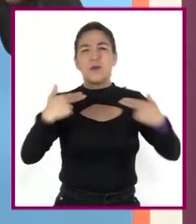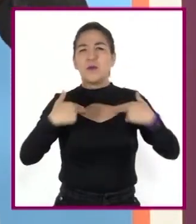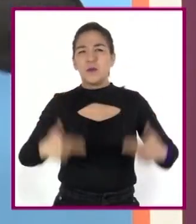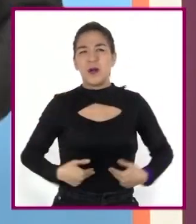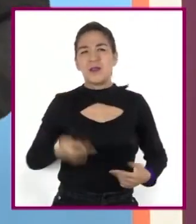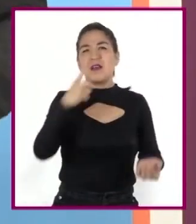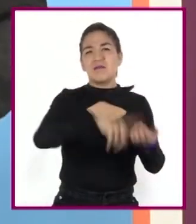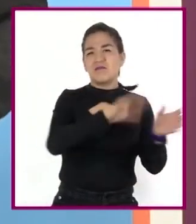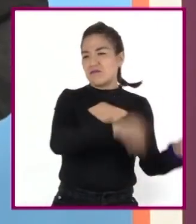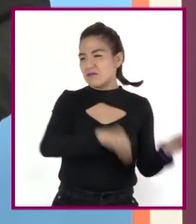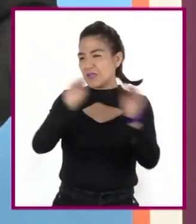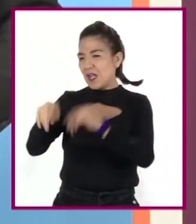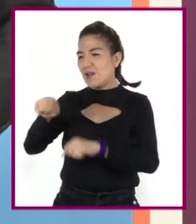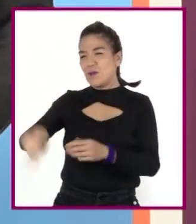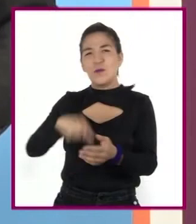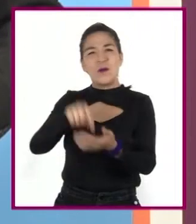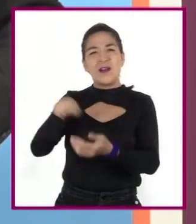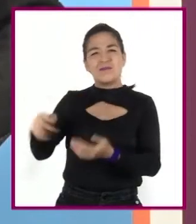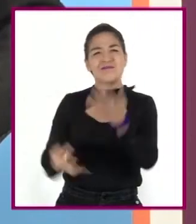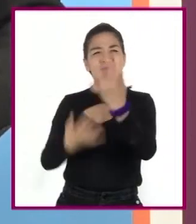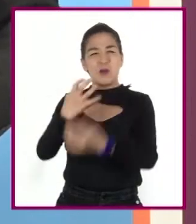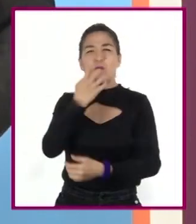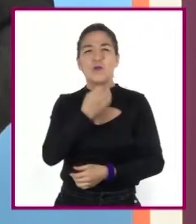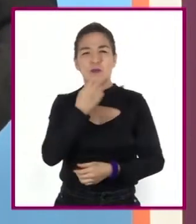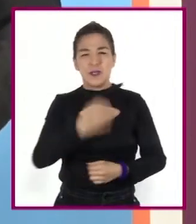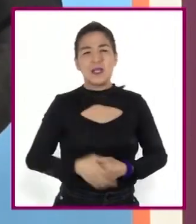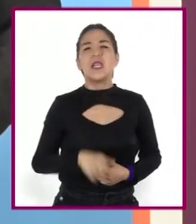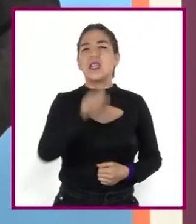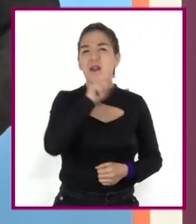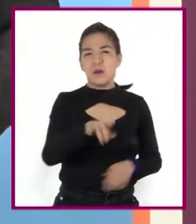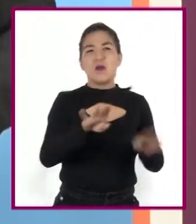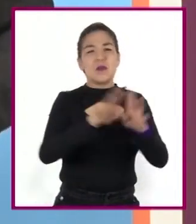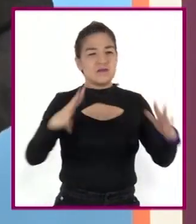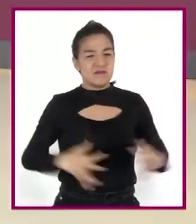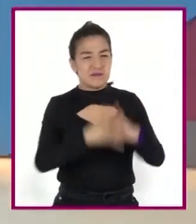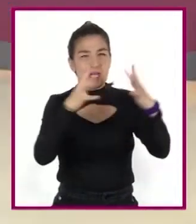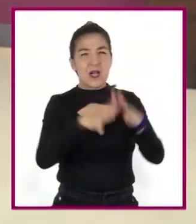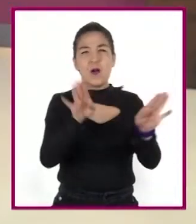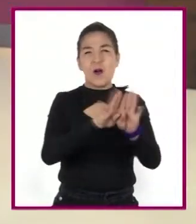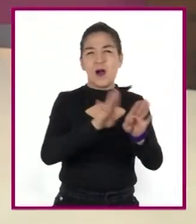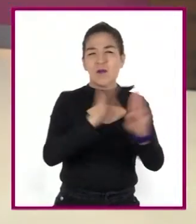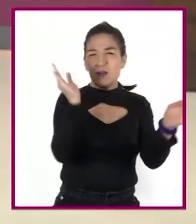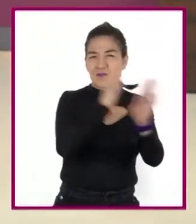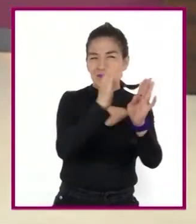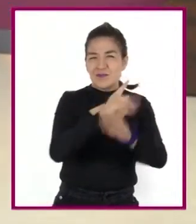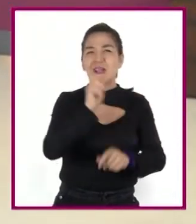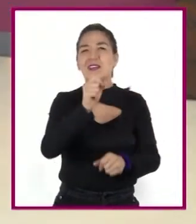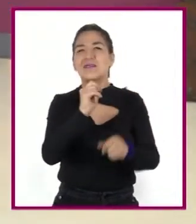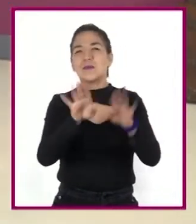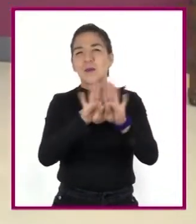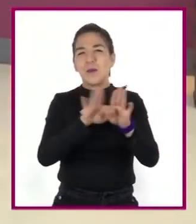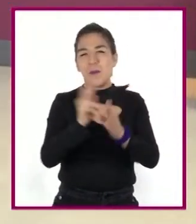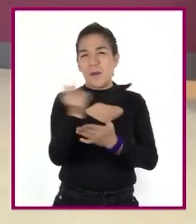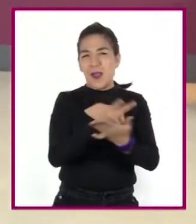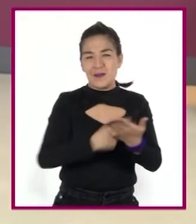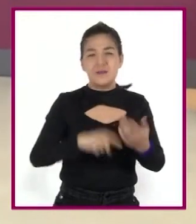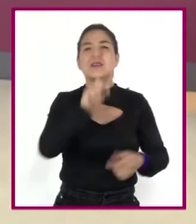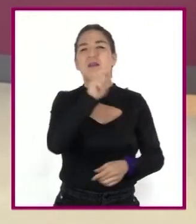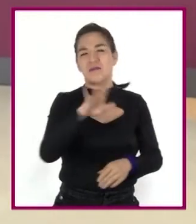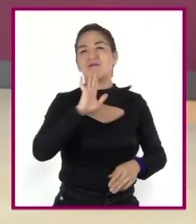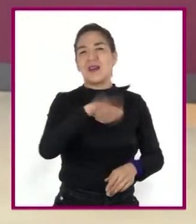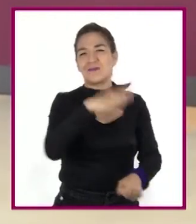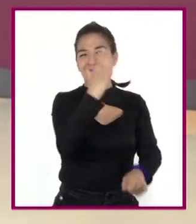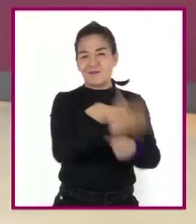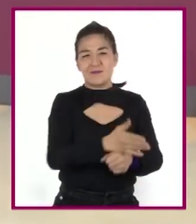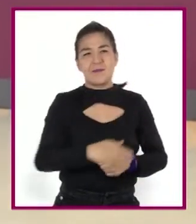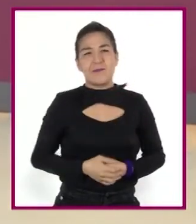los campos de concentración, así como crímenes de guerra y conspiración. Desafortunadamente, a pesar de los